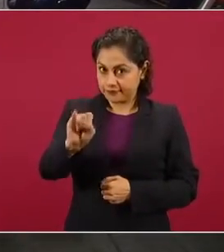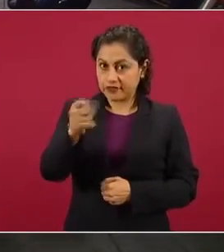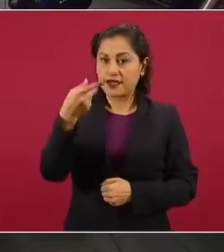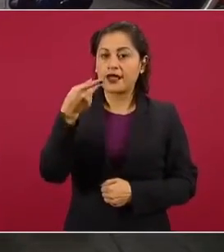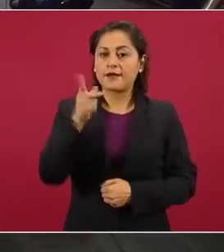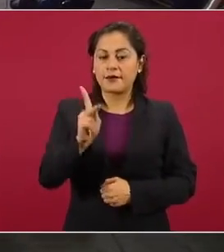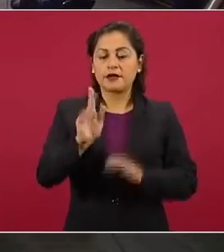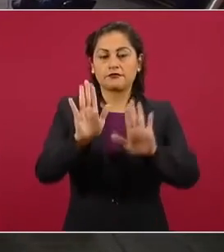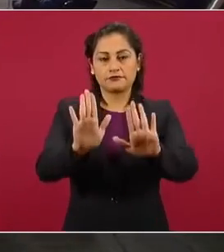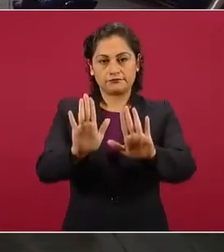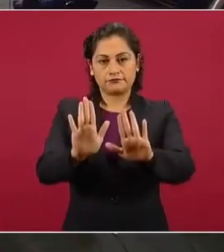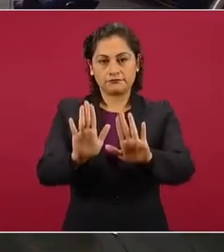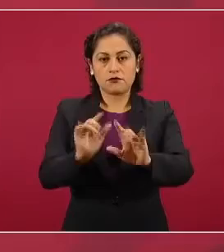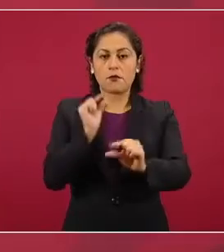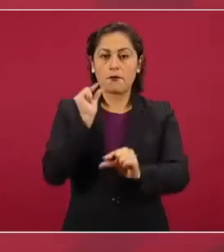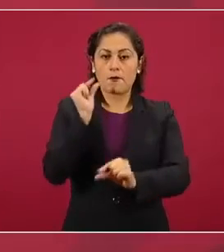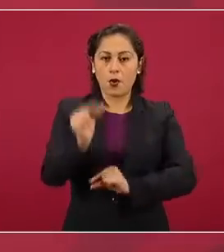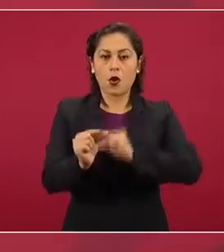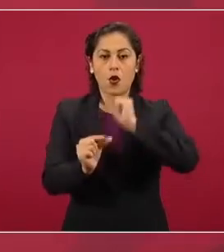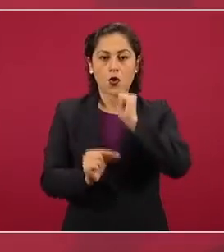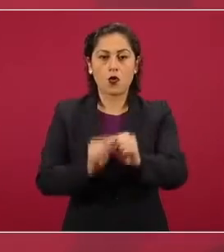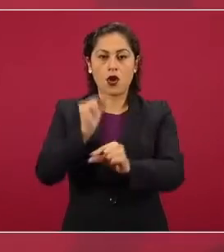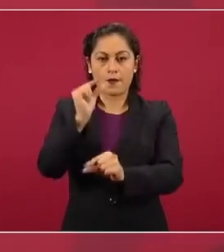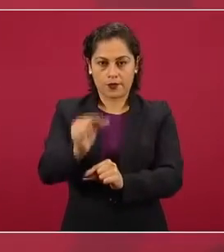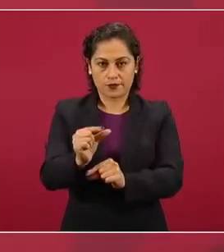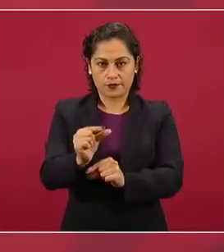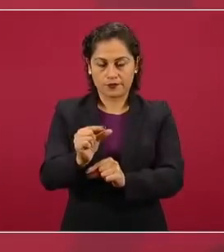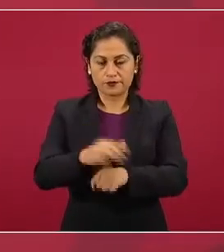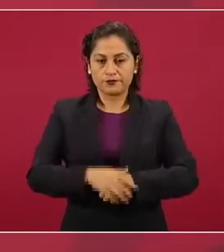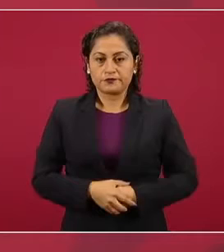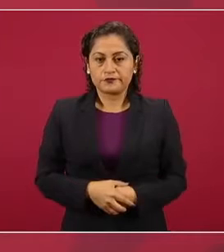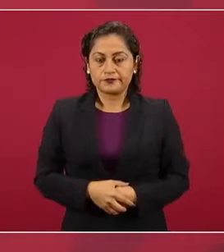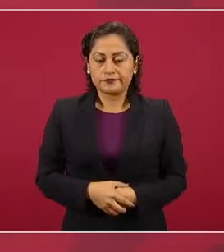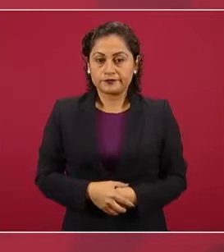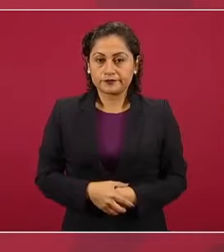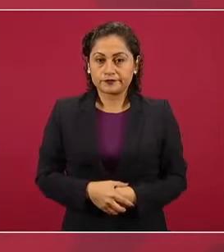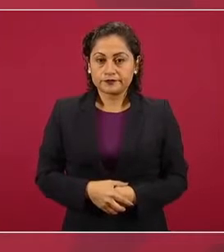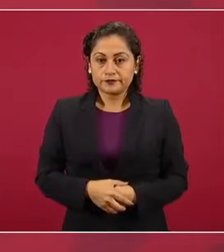vamos por parte, vamos por etapas.